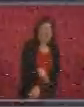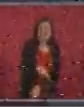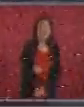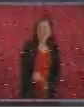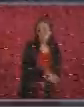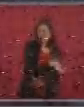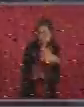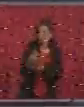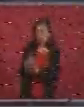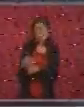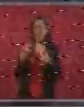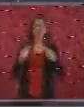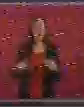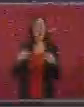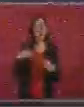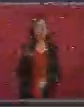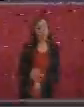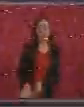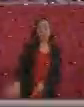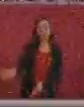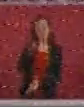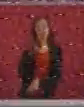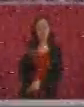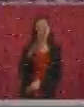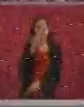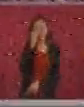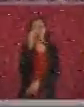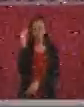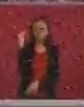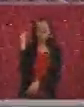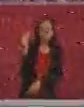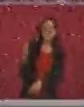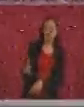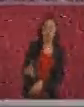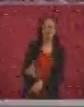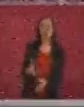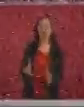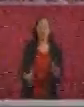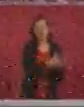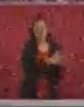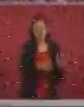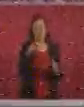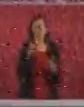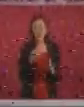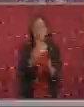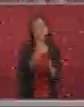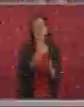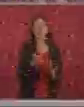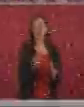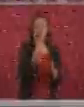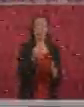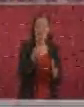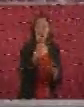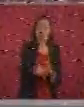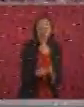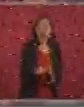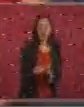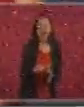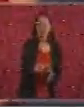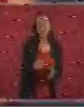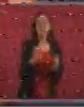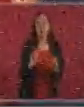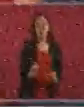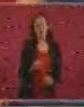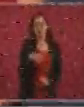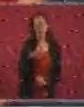verse claro que lo haga. O sea, sí se ven las intenciones, sí se conformó la estructura, están los siervos de la nación